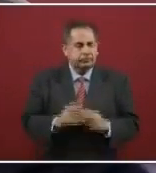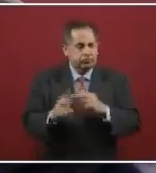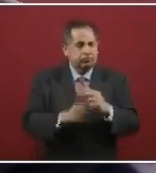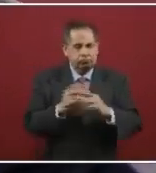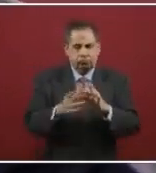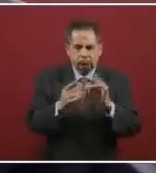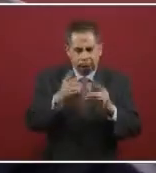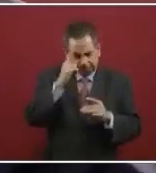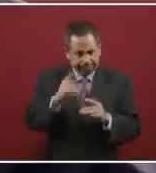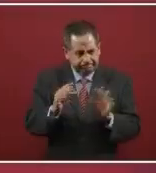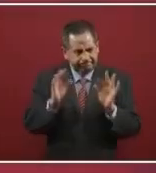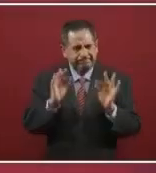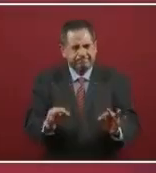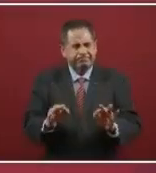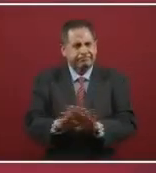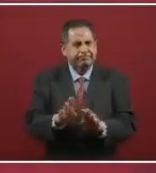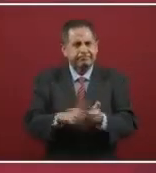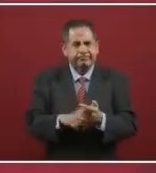dejar sin bases